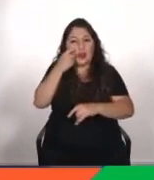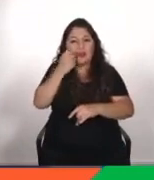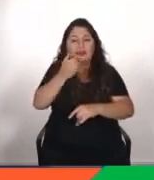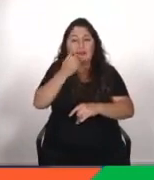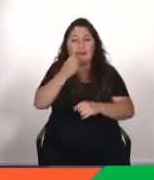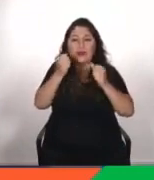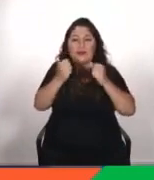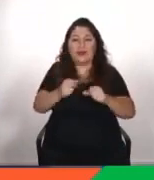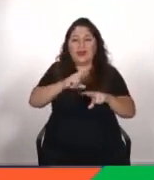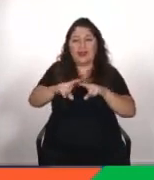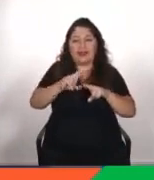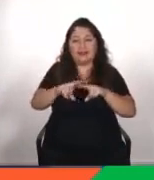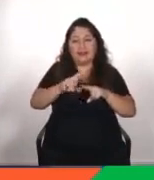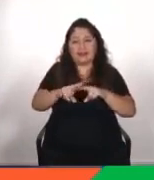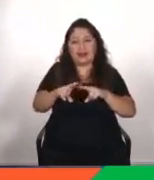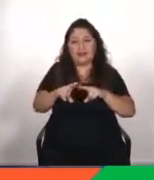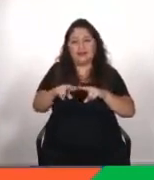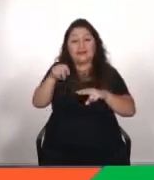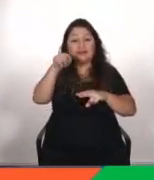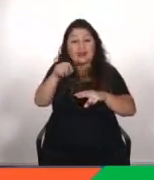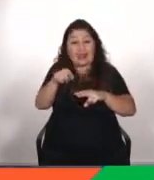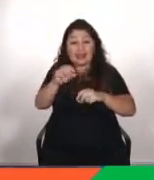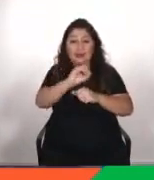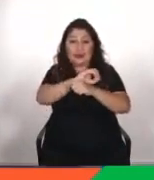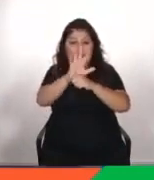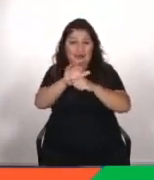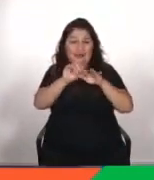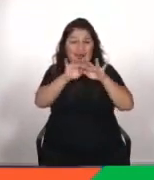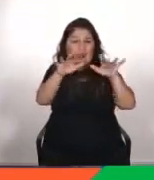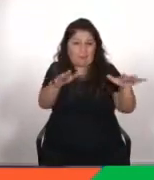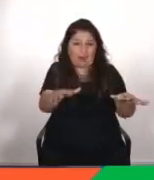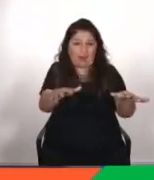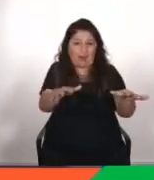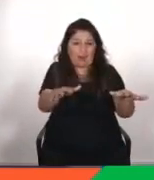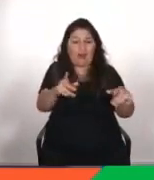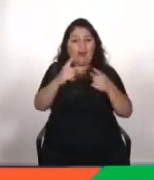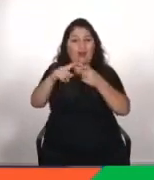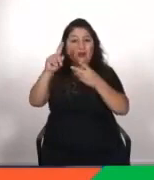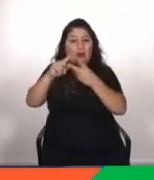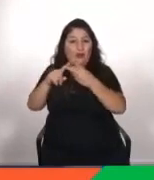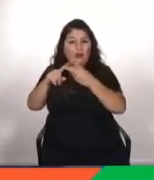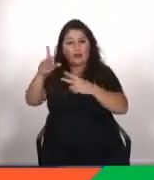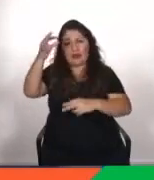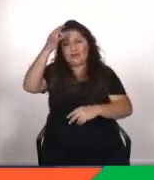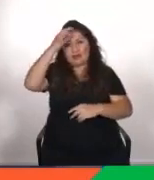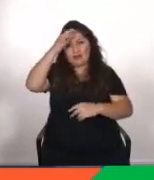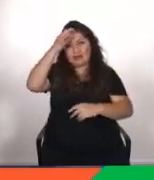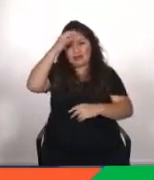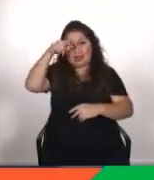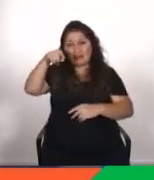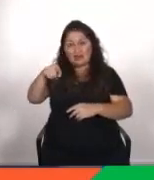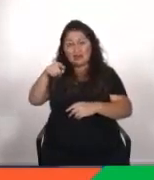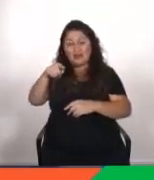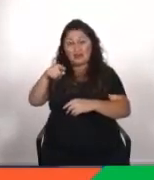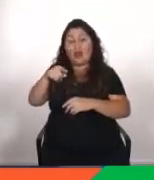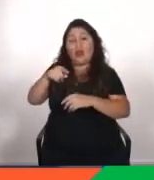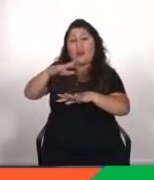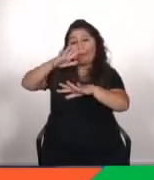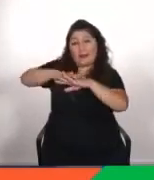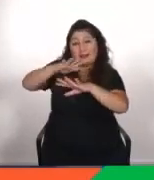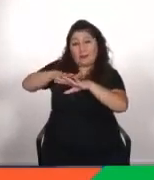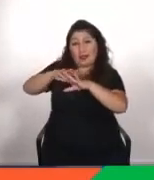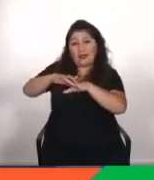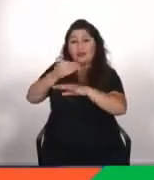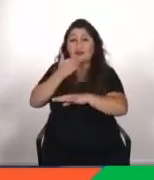Luego, por otro lado, eso en cuanto a la pandemia. En cuanto a la enfermedad, está la colaboración entre matemáticos y virólogos, biólogos,